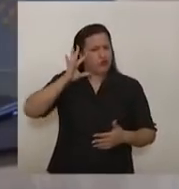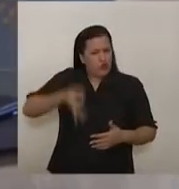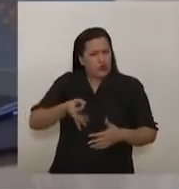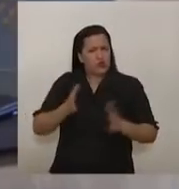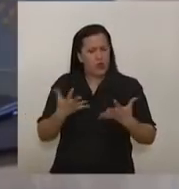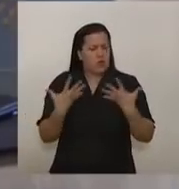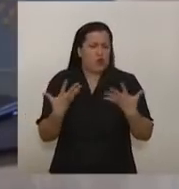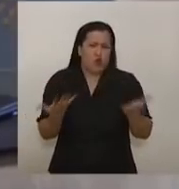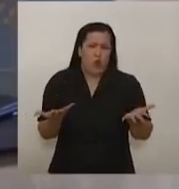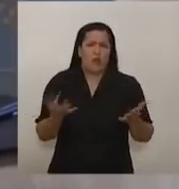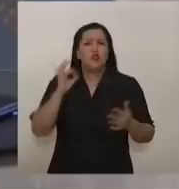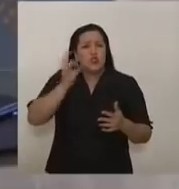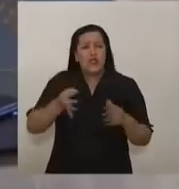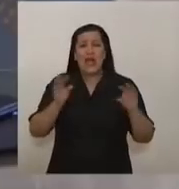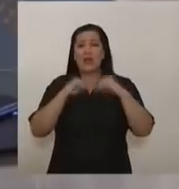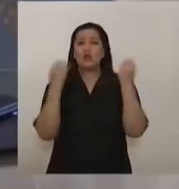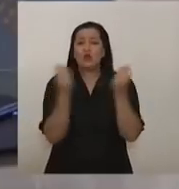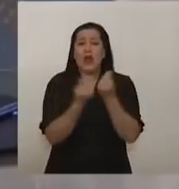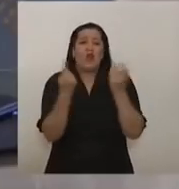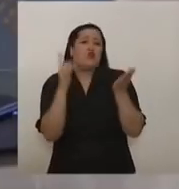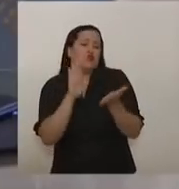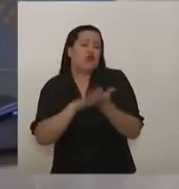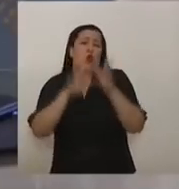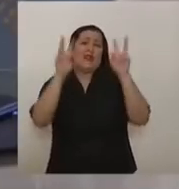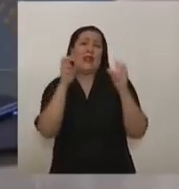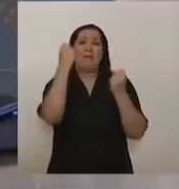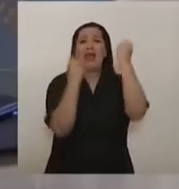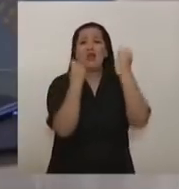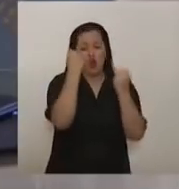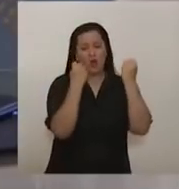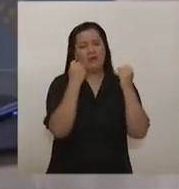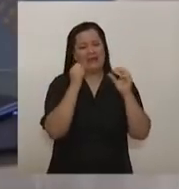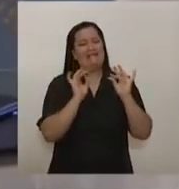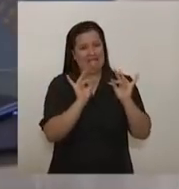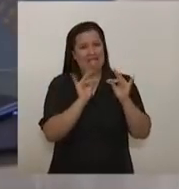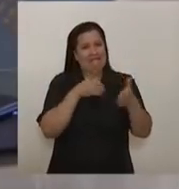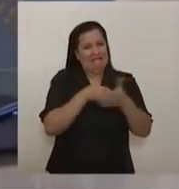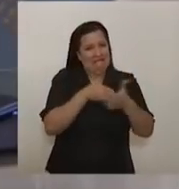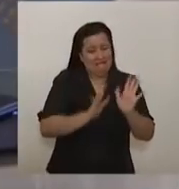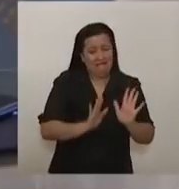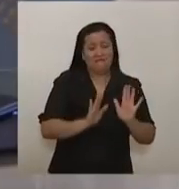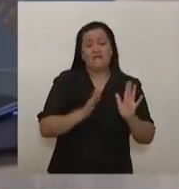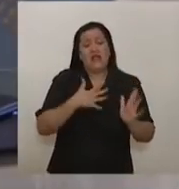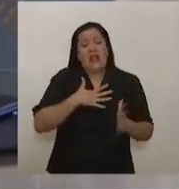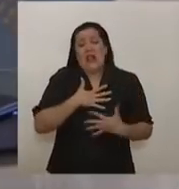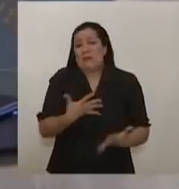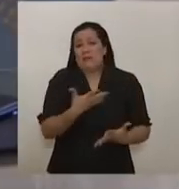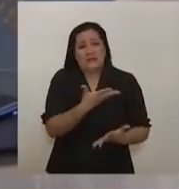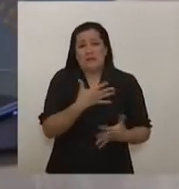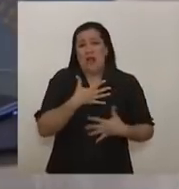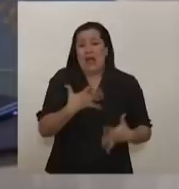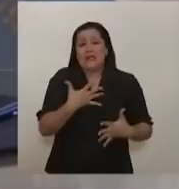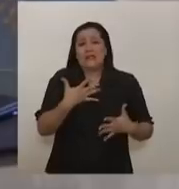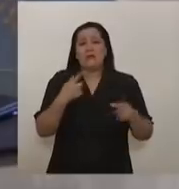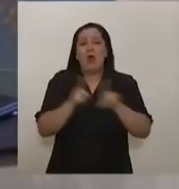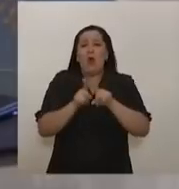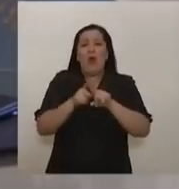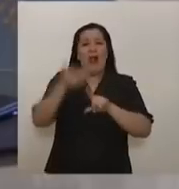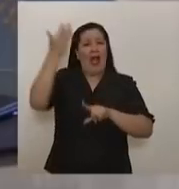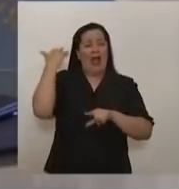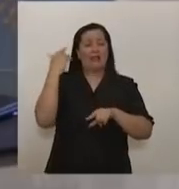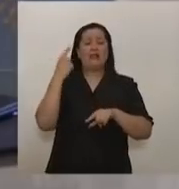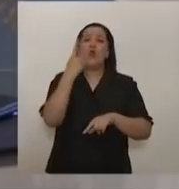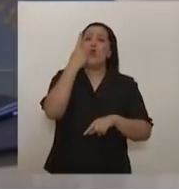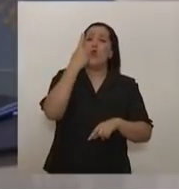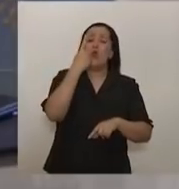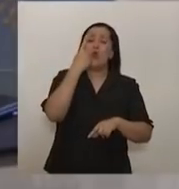supuesto, que los resultados de nuestras reformas económicas no llegaron a tiempo. Y lamento que no hayamos podido recuperarnos de la crisis que